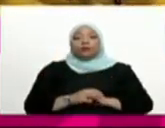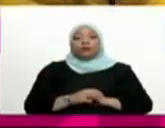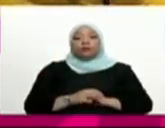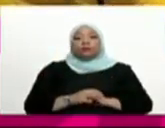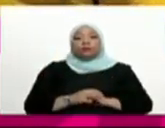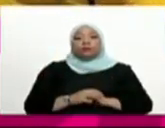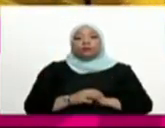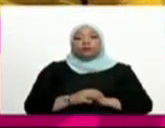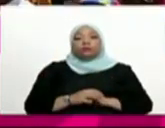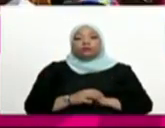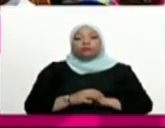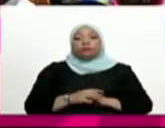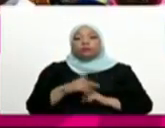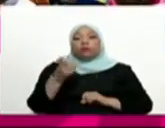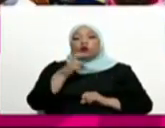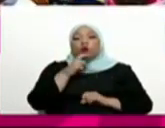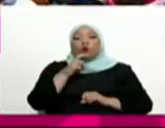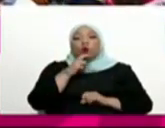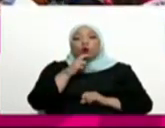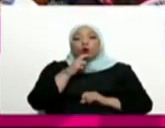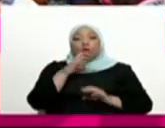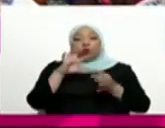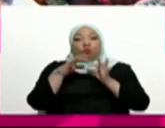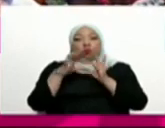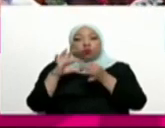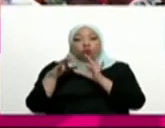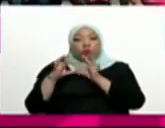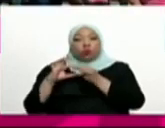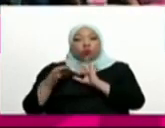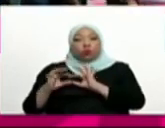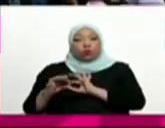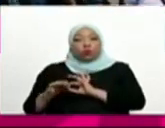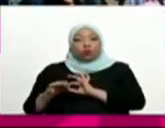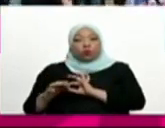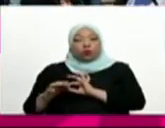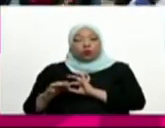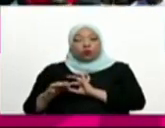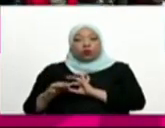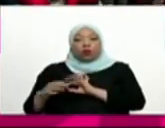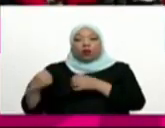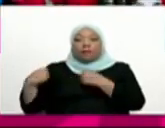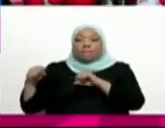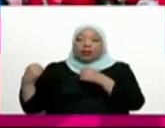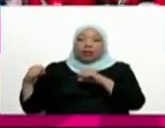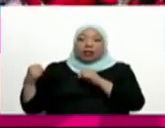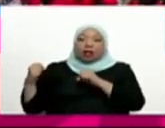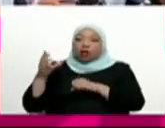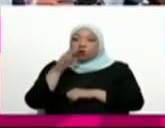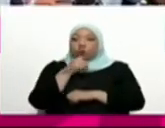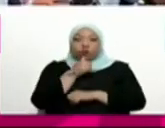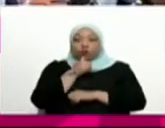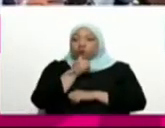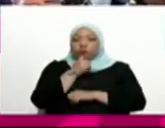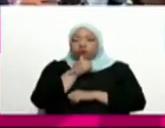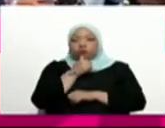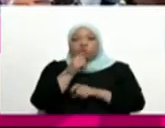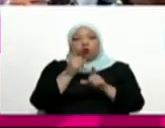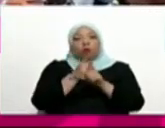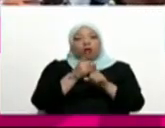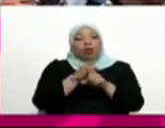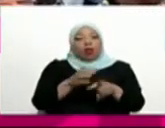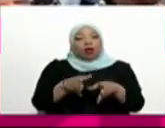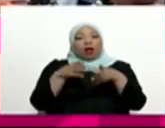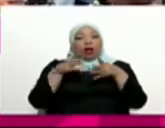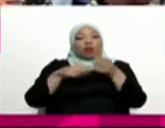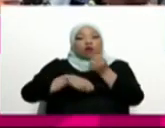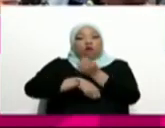Nadie se gana una medalla de oro en las Olimpiadas sin entrenar. Nadie gana el campeonato mundial